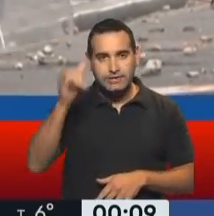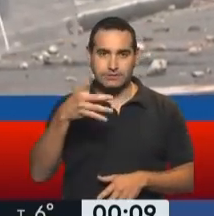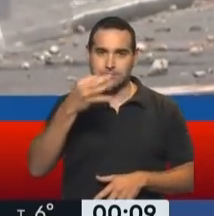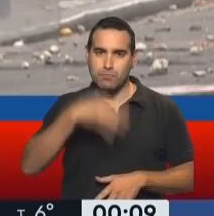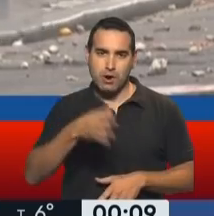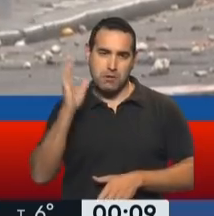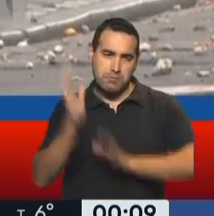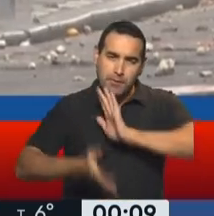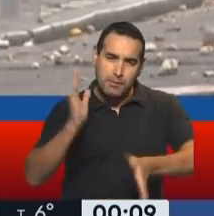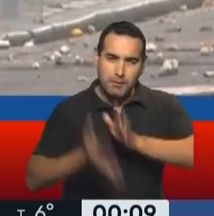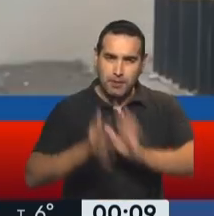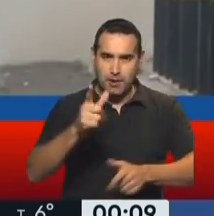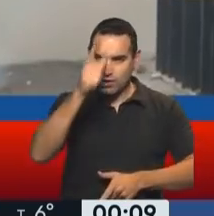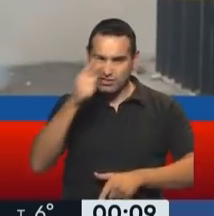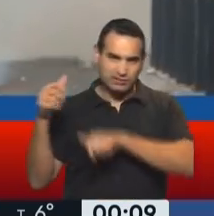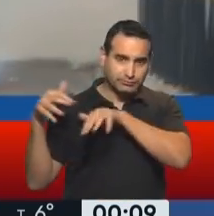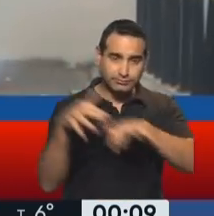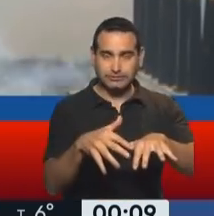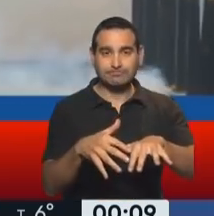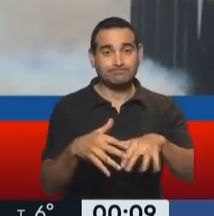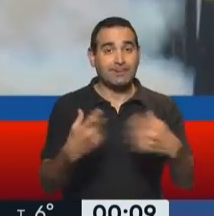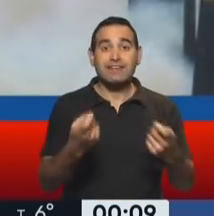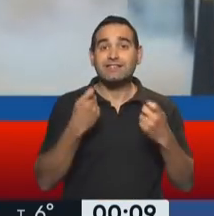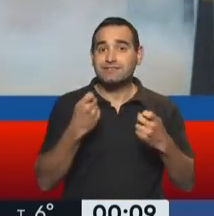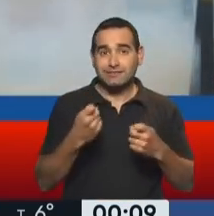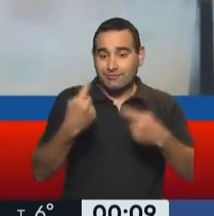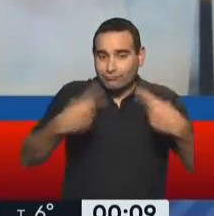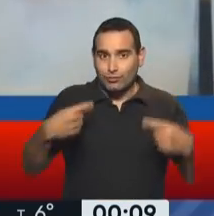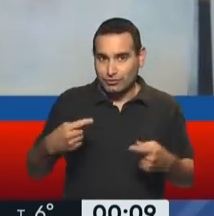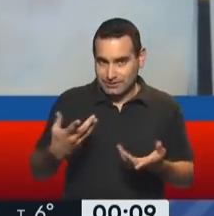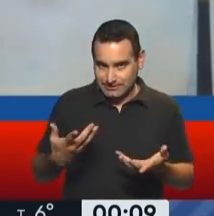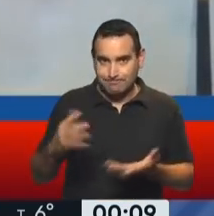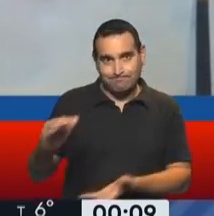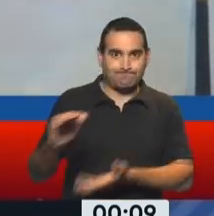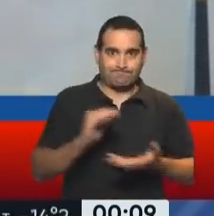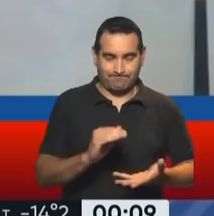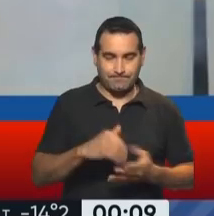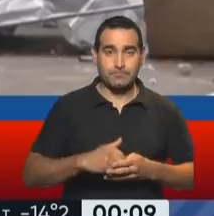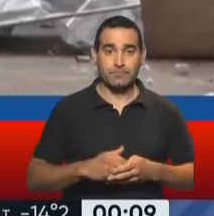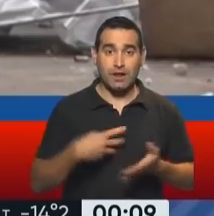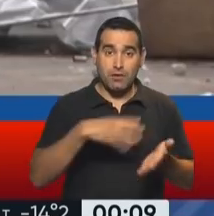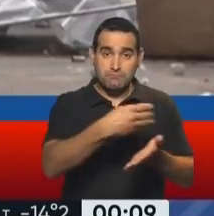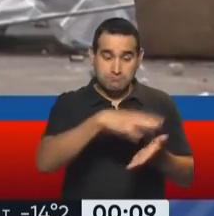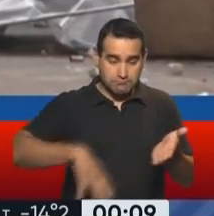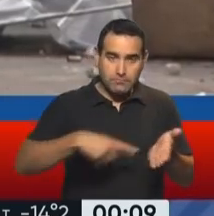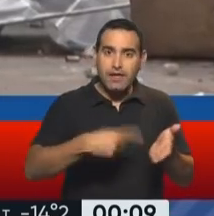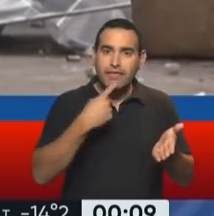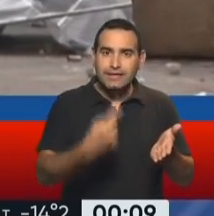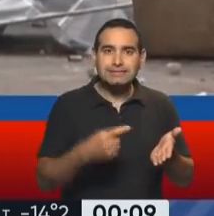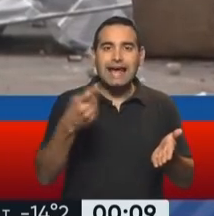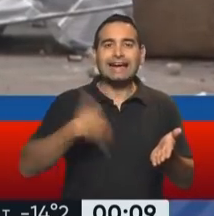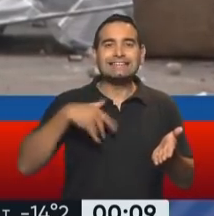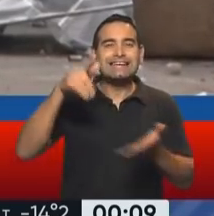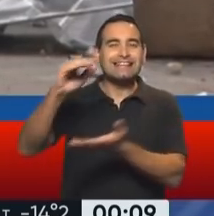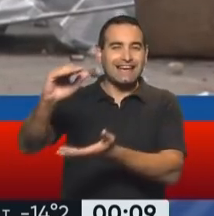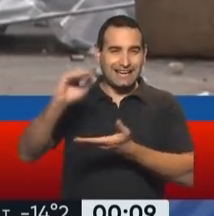represión. Y para eso obviamente necesitaba pertrechos, ¿no? Al parecer, según esta nota, una cantidad vino de la